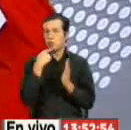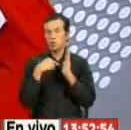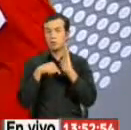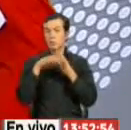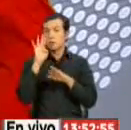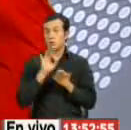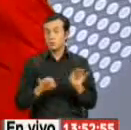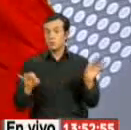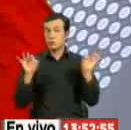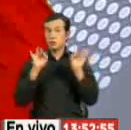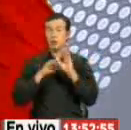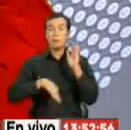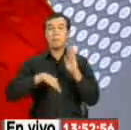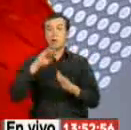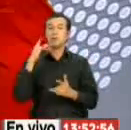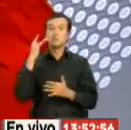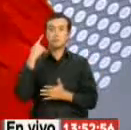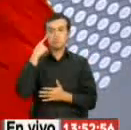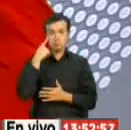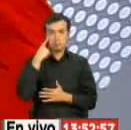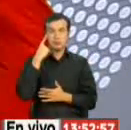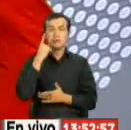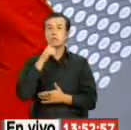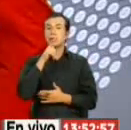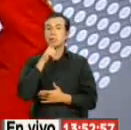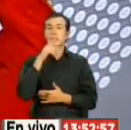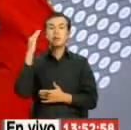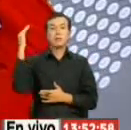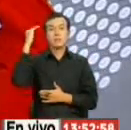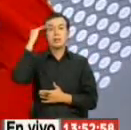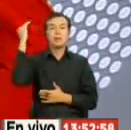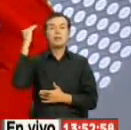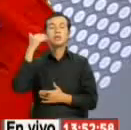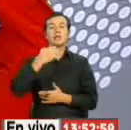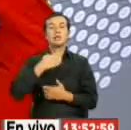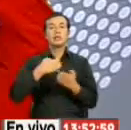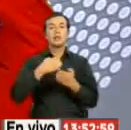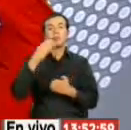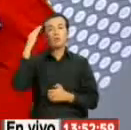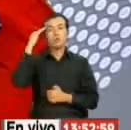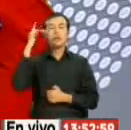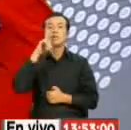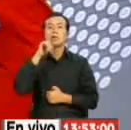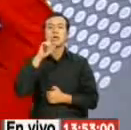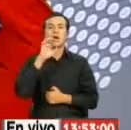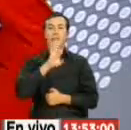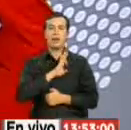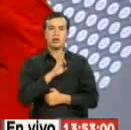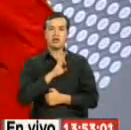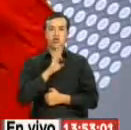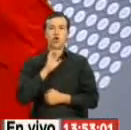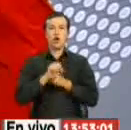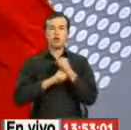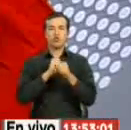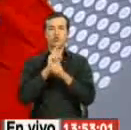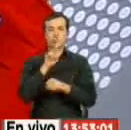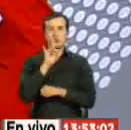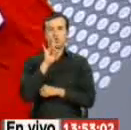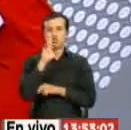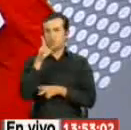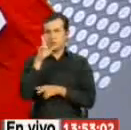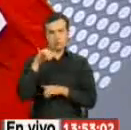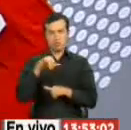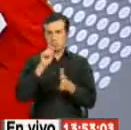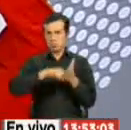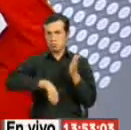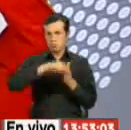importantes y la que más esperaba justamente por el cuadro militar era la presencia de eduardo favaro para el 2018 escuchemos al